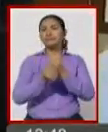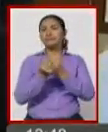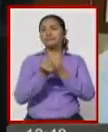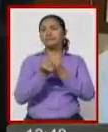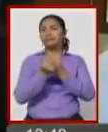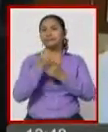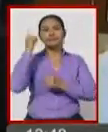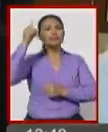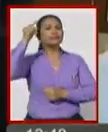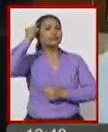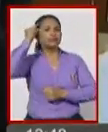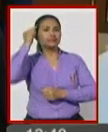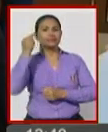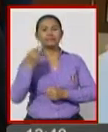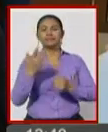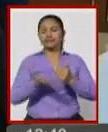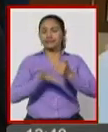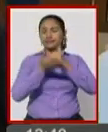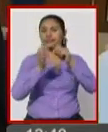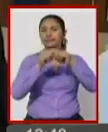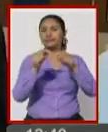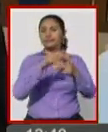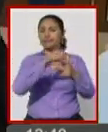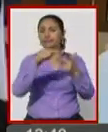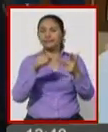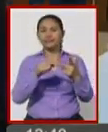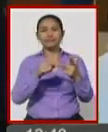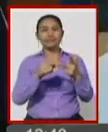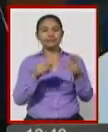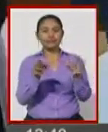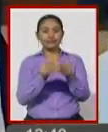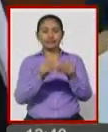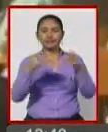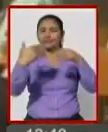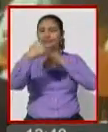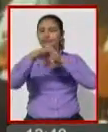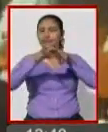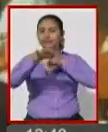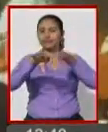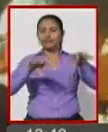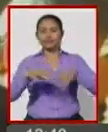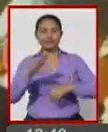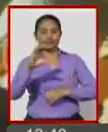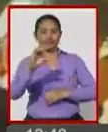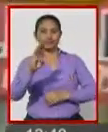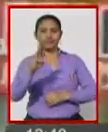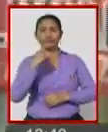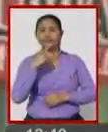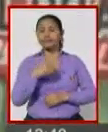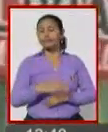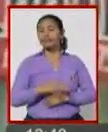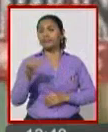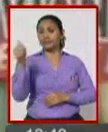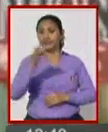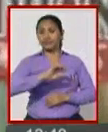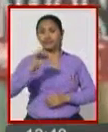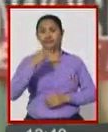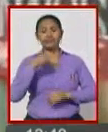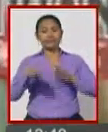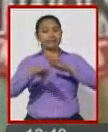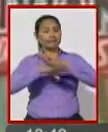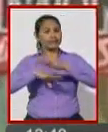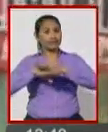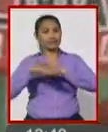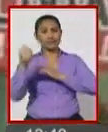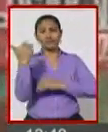el gobierno, que debería ser el mediador. Lamentablemente, se han dado reuniones por separado. La COT mantiene su postura del 10% al haber